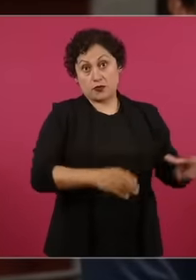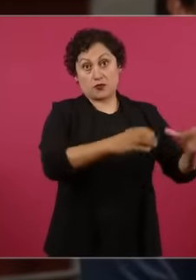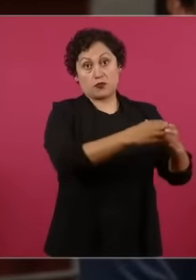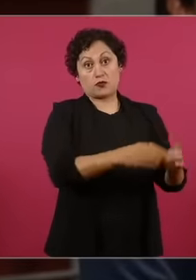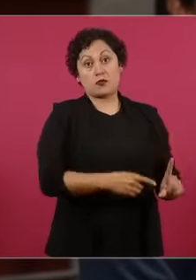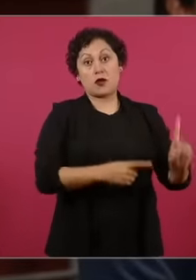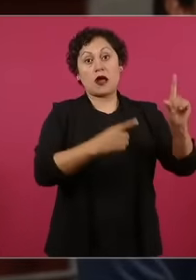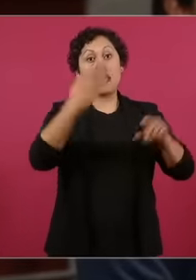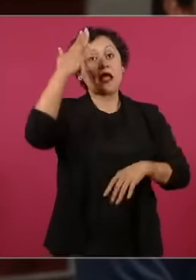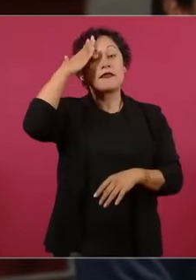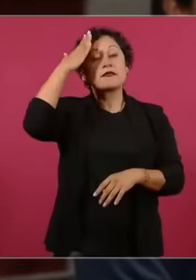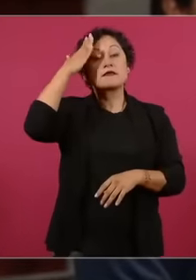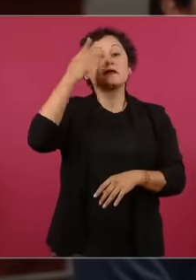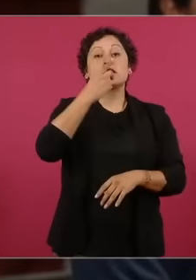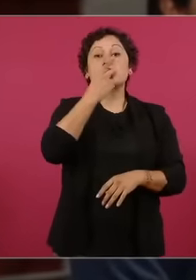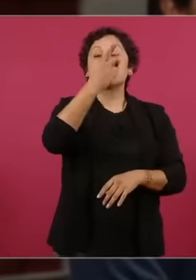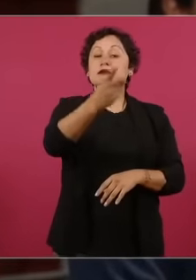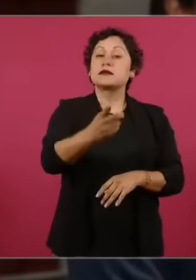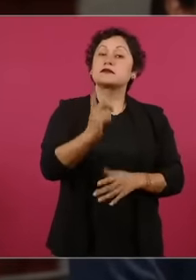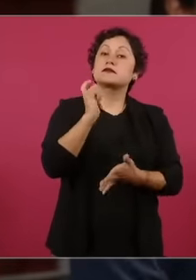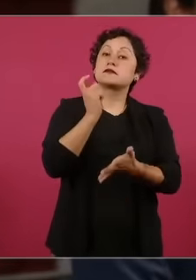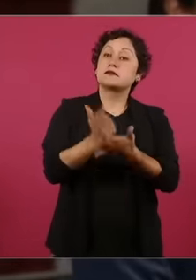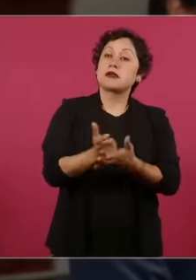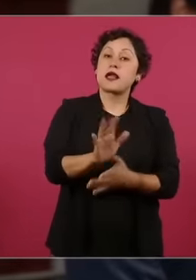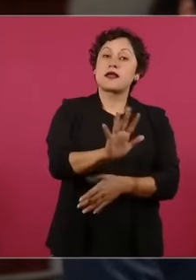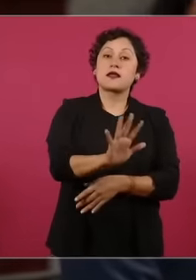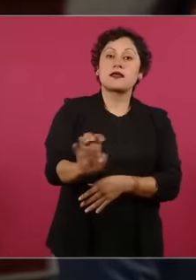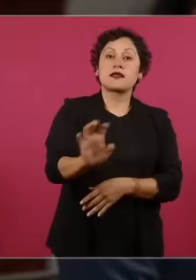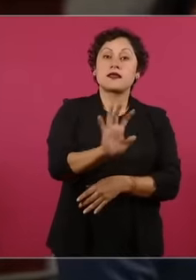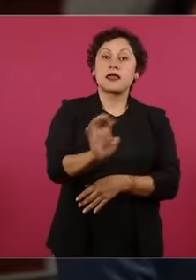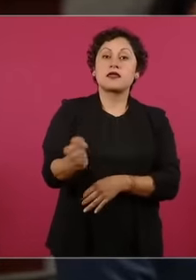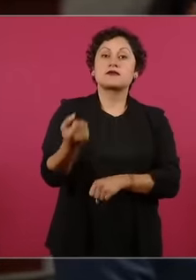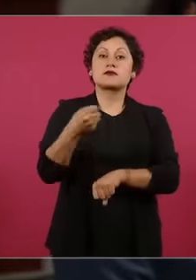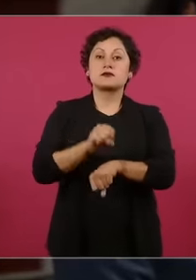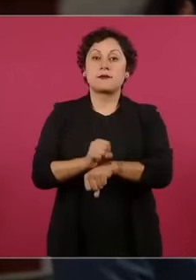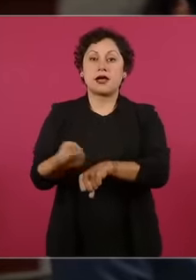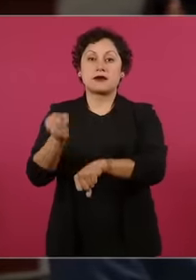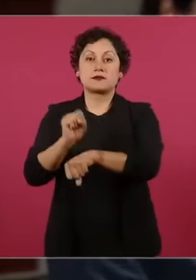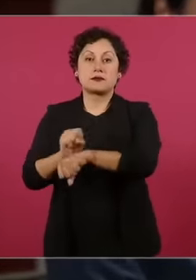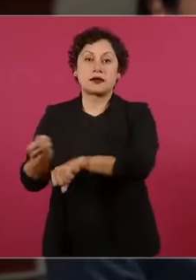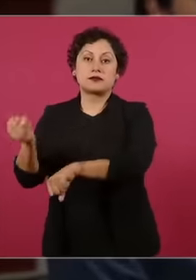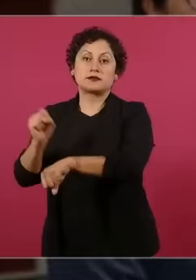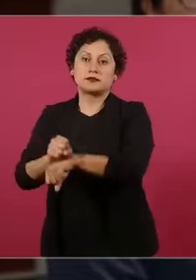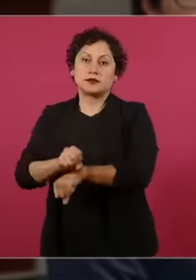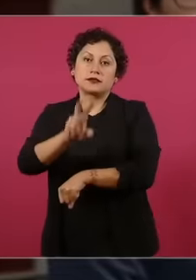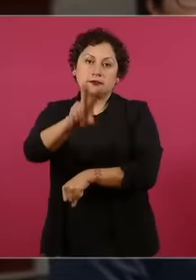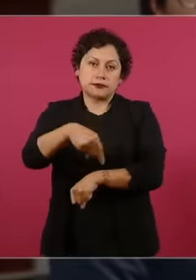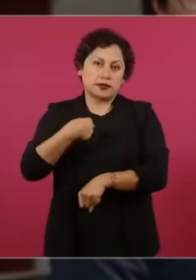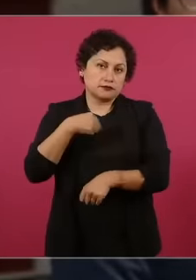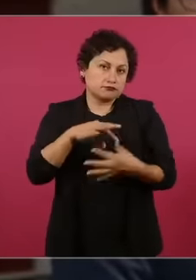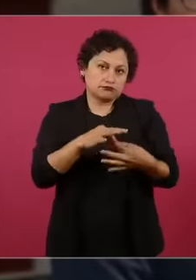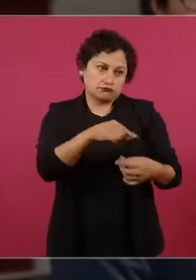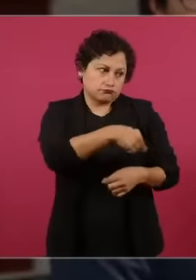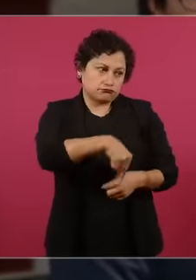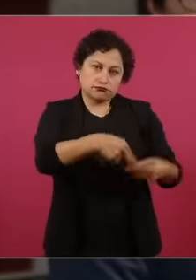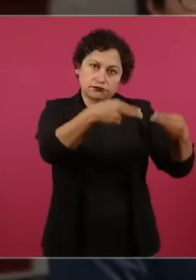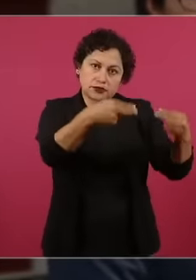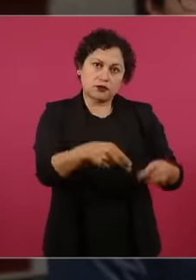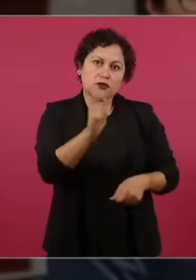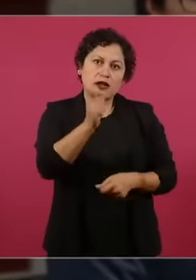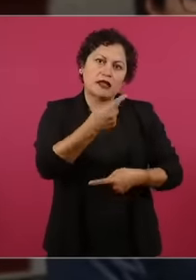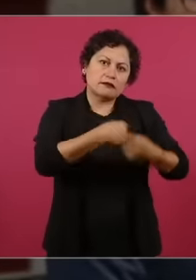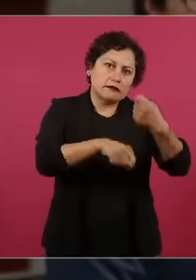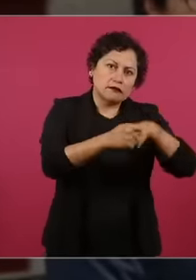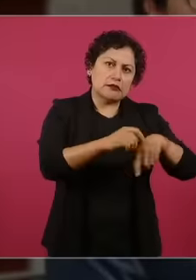500 pesos por lo menos a la semana les quitan, le hablo de las tienditas, de los changarros, del pequeño